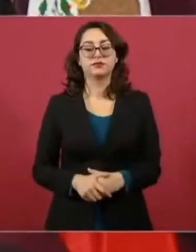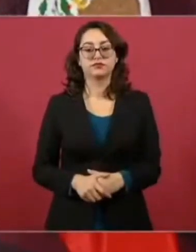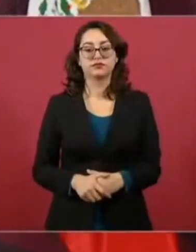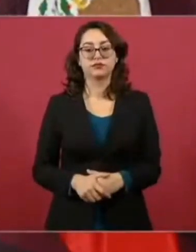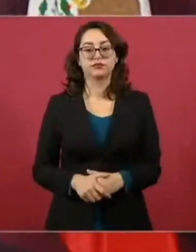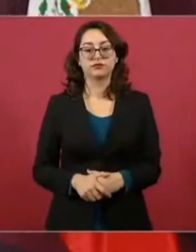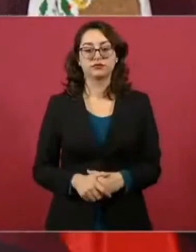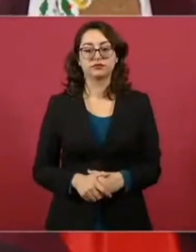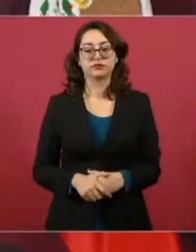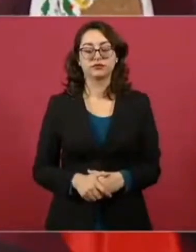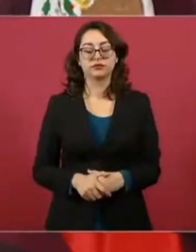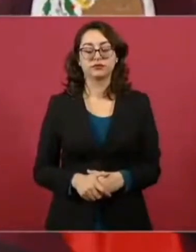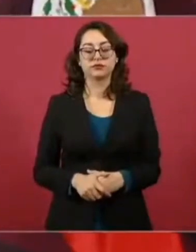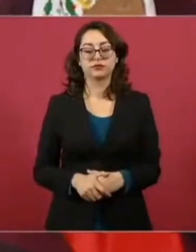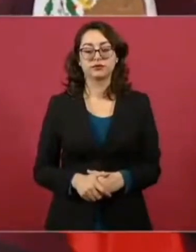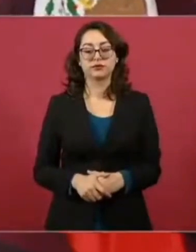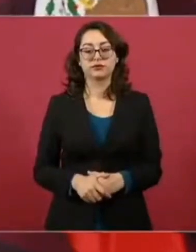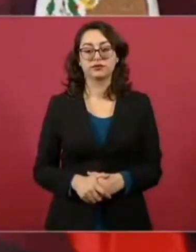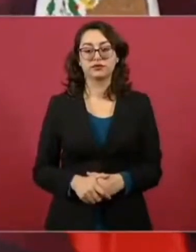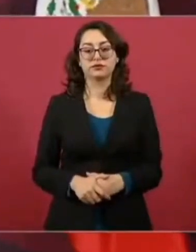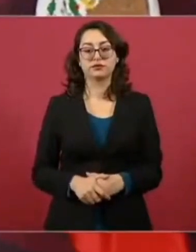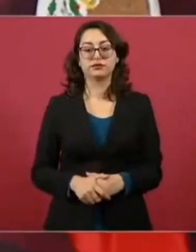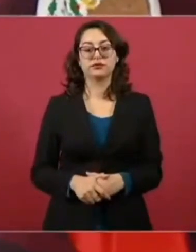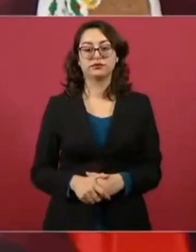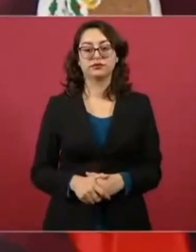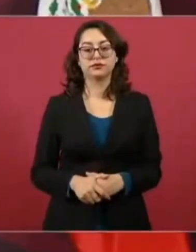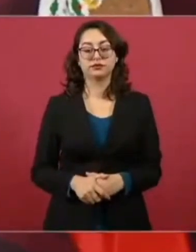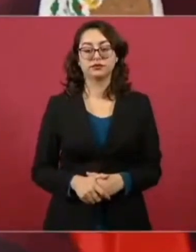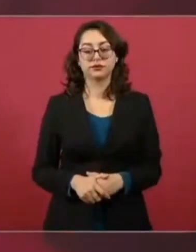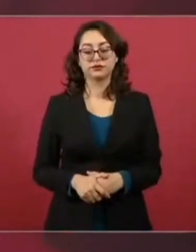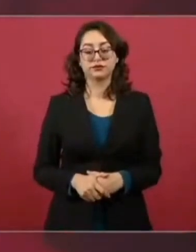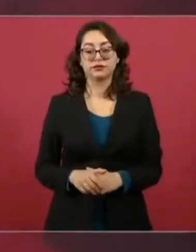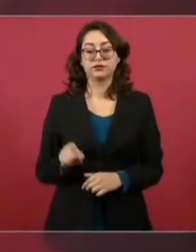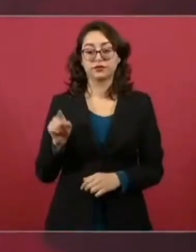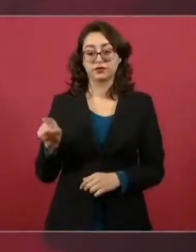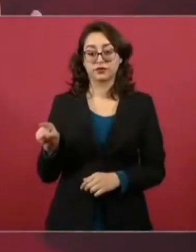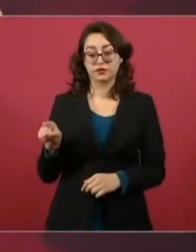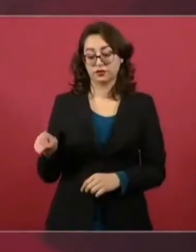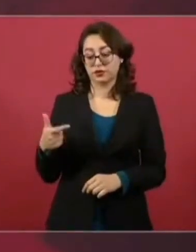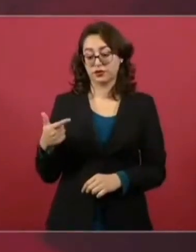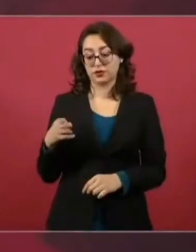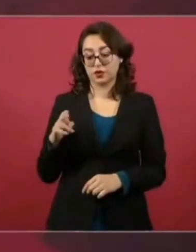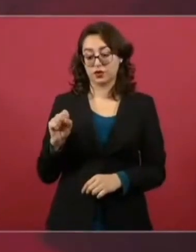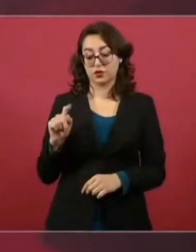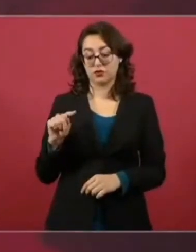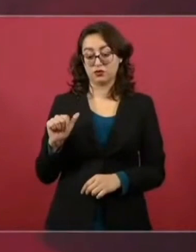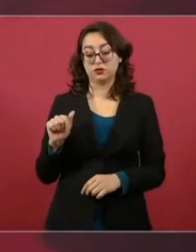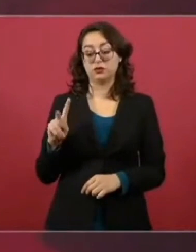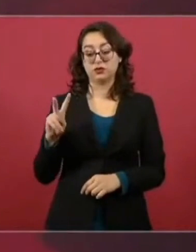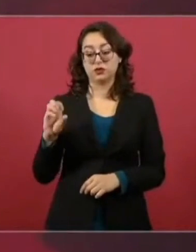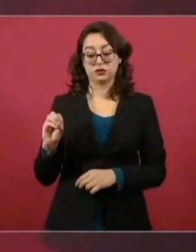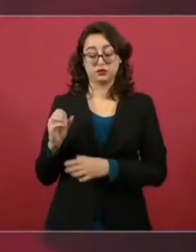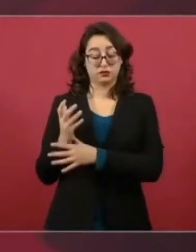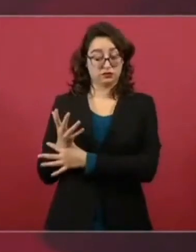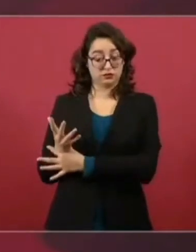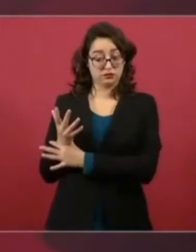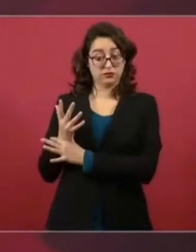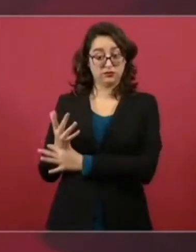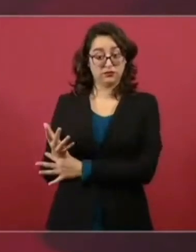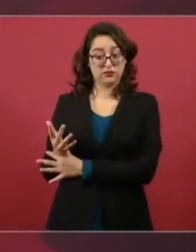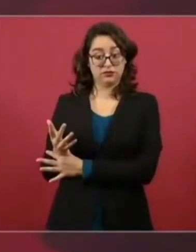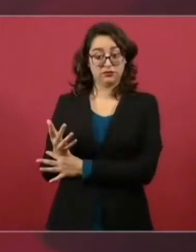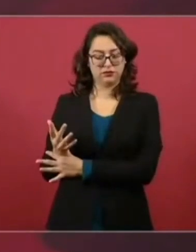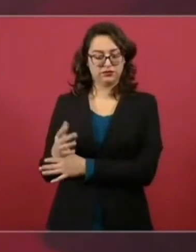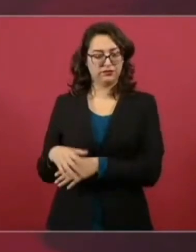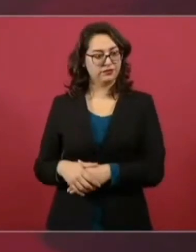de que la prensa, los medios, los periodistas, le